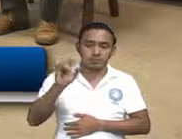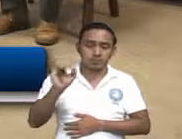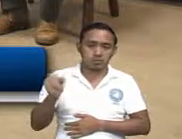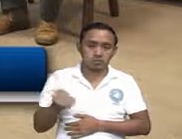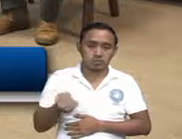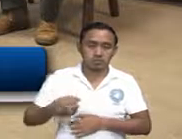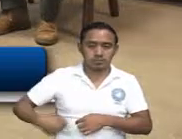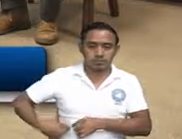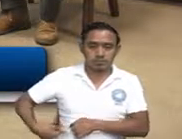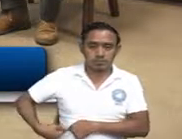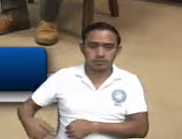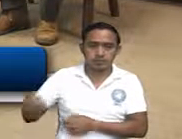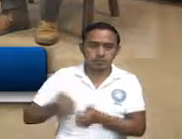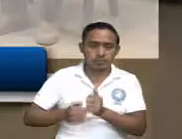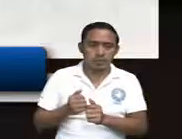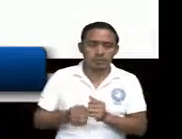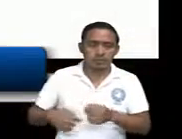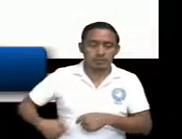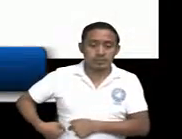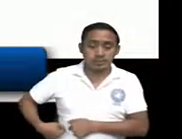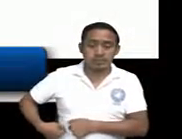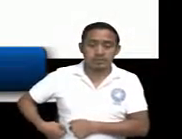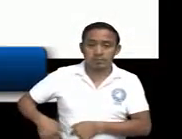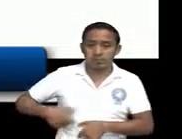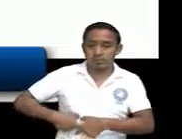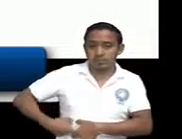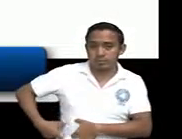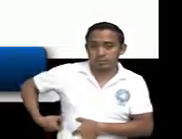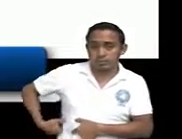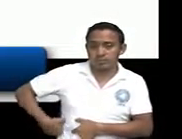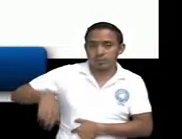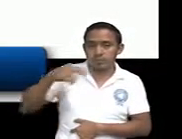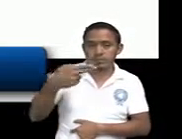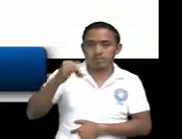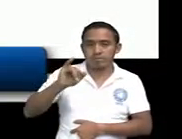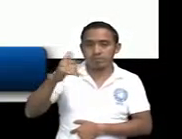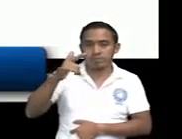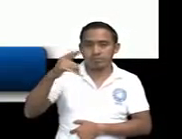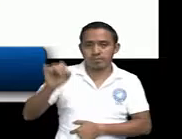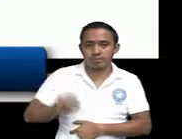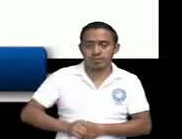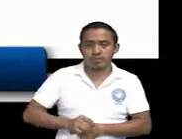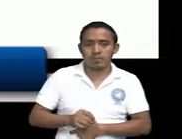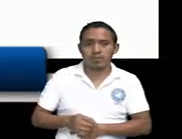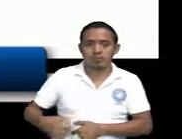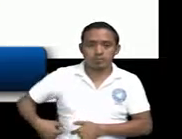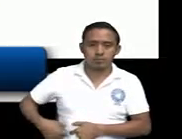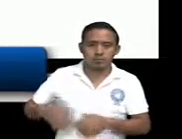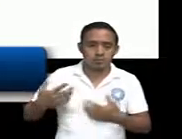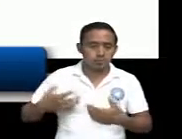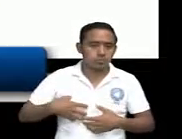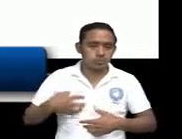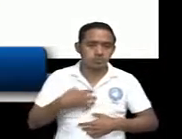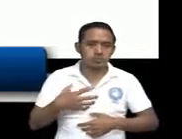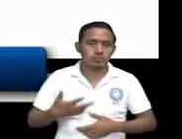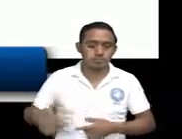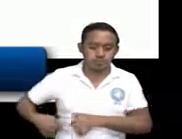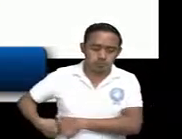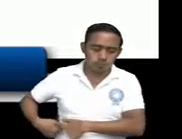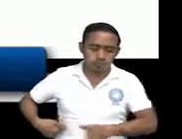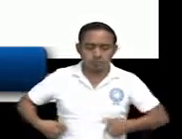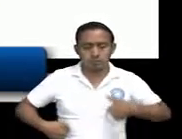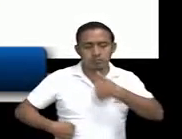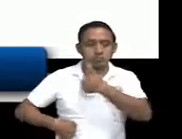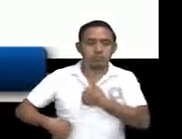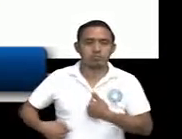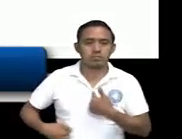que van a producir una fibrosis en el hígado y esto hace que se cierre el flujo venoso hepático del hígado y